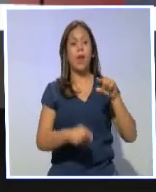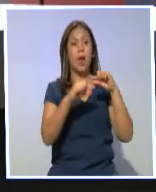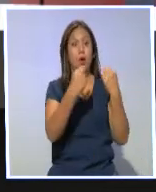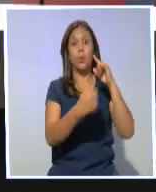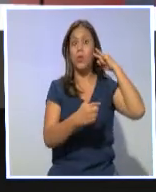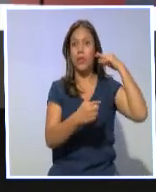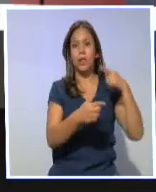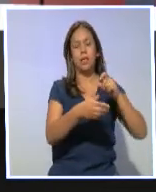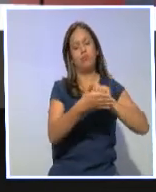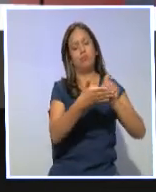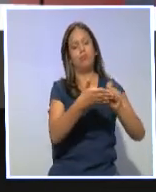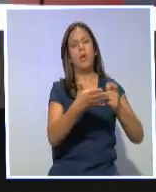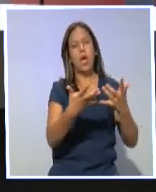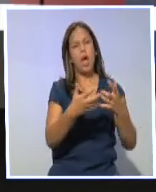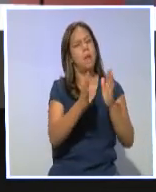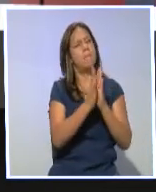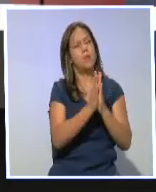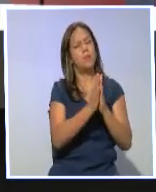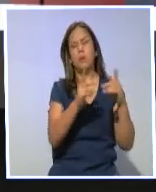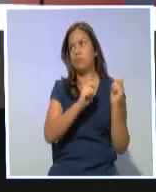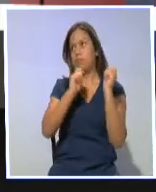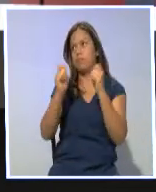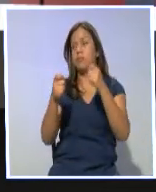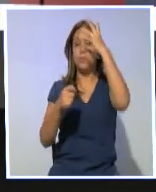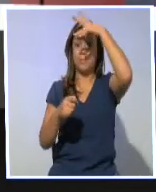del cual las niñas expresaron sus demandas.